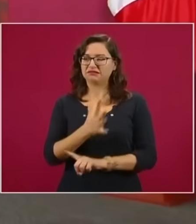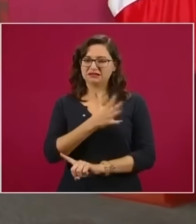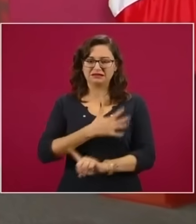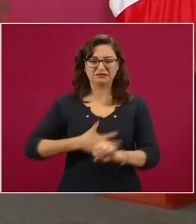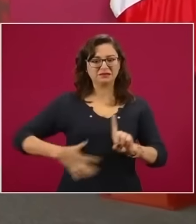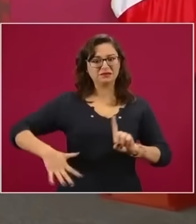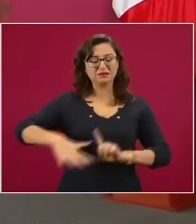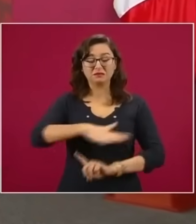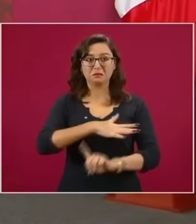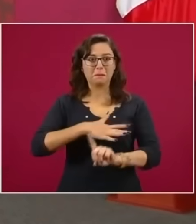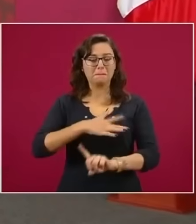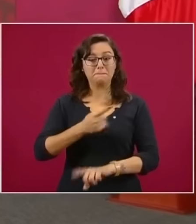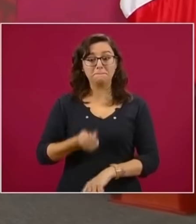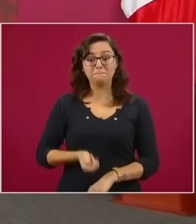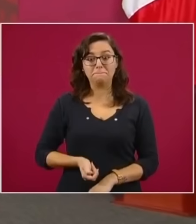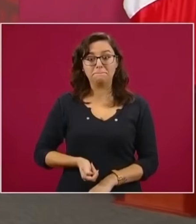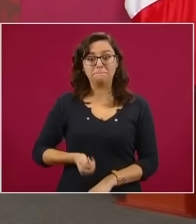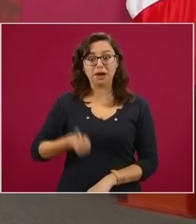inédita